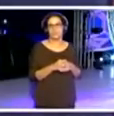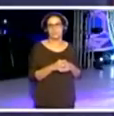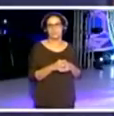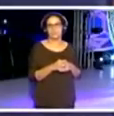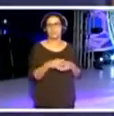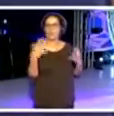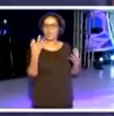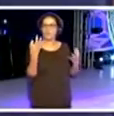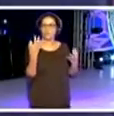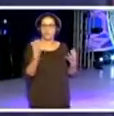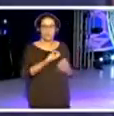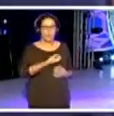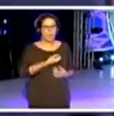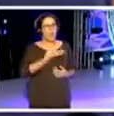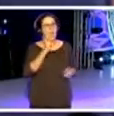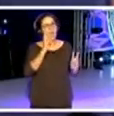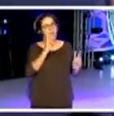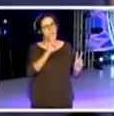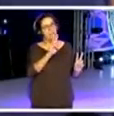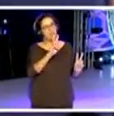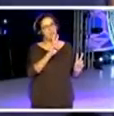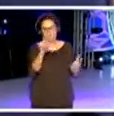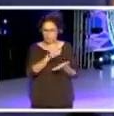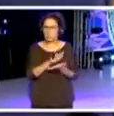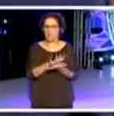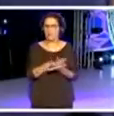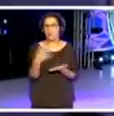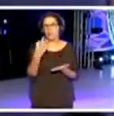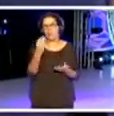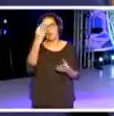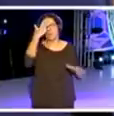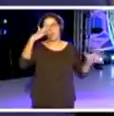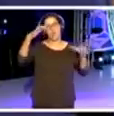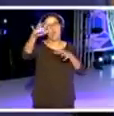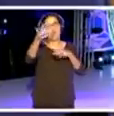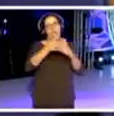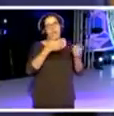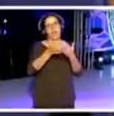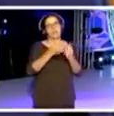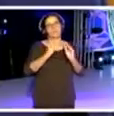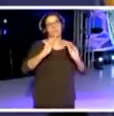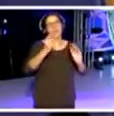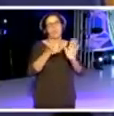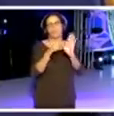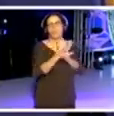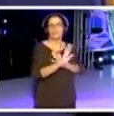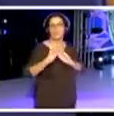Hay que verlo con el alma, no pierdas la calma, tienes que meterte dentro del artista, su punto de vista,